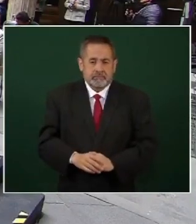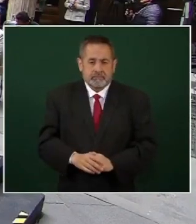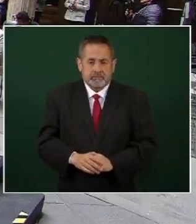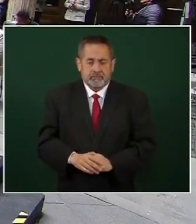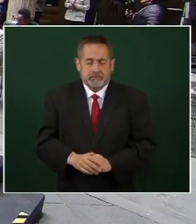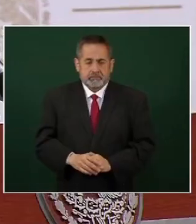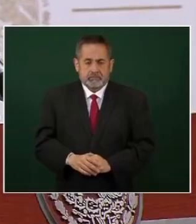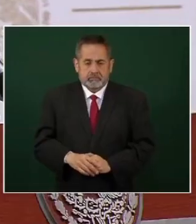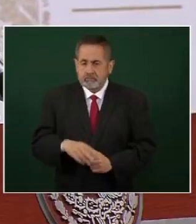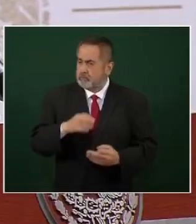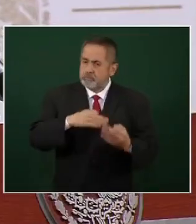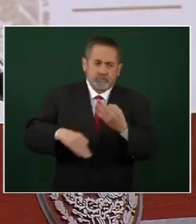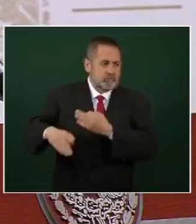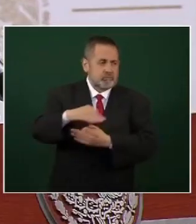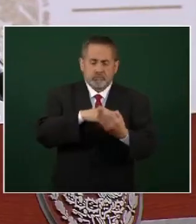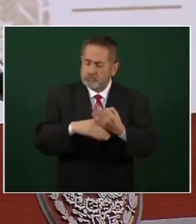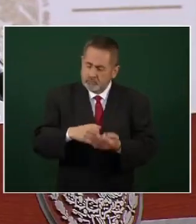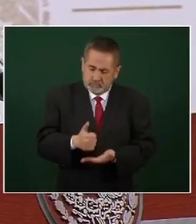Todos tenemos que ayudar